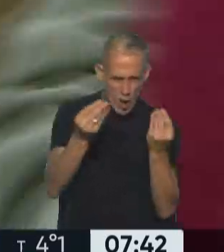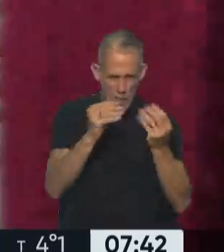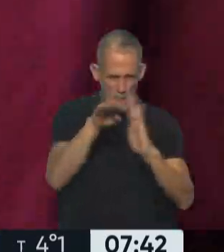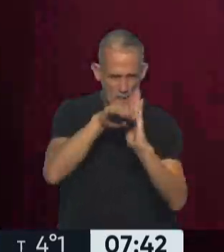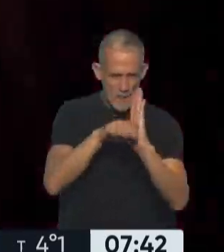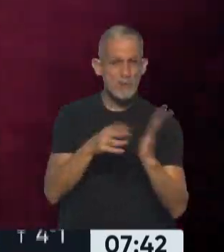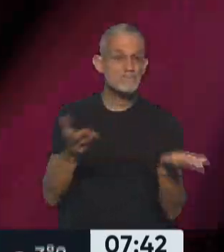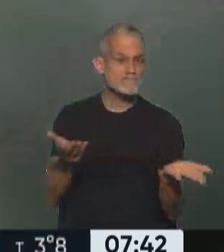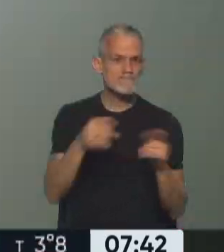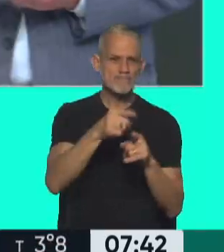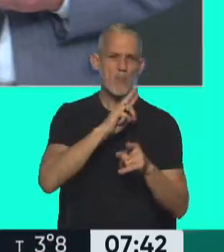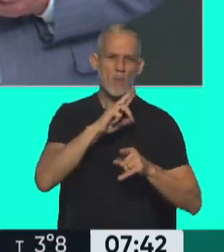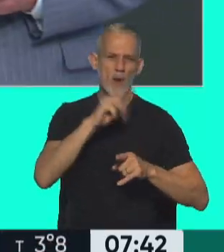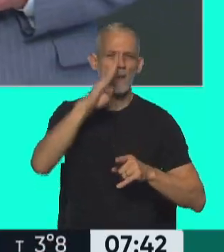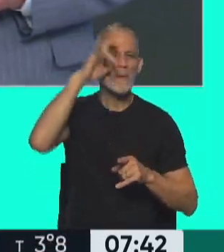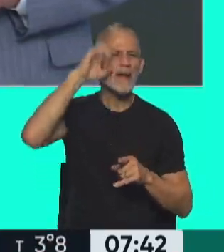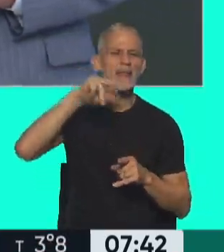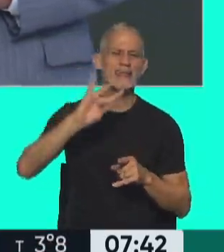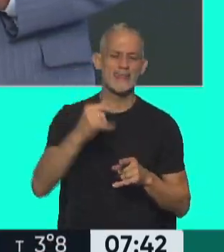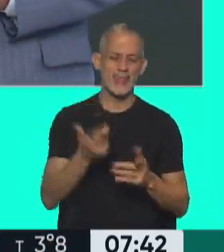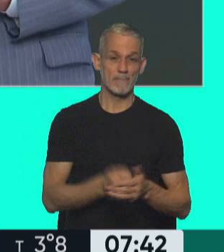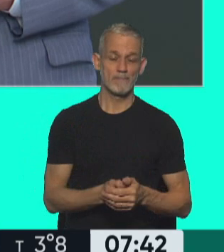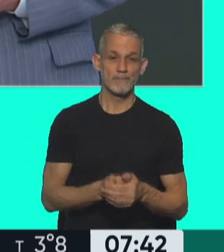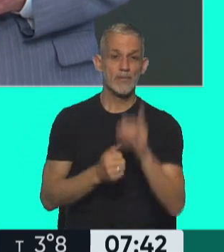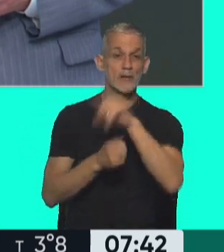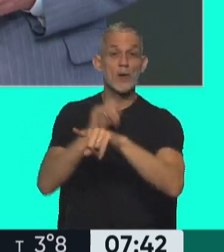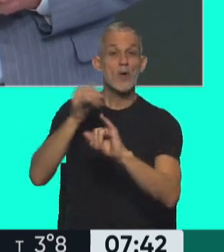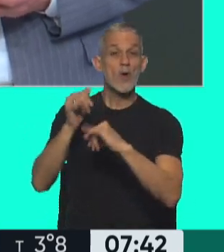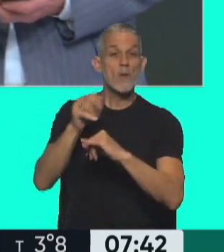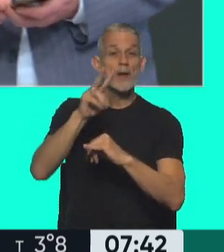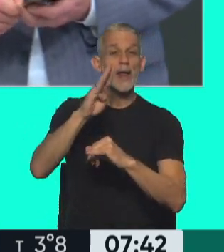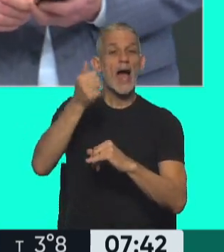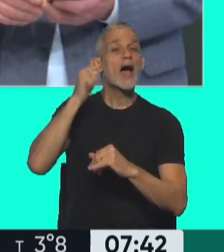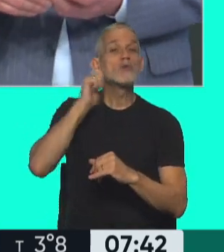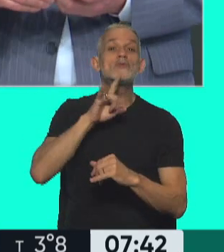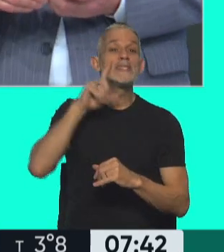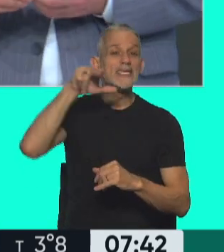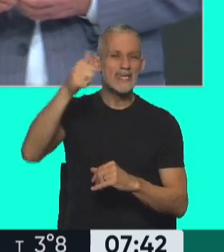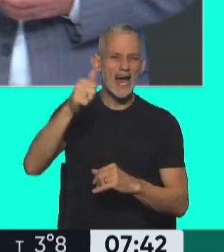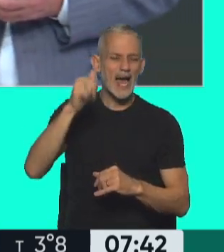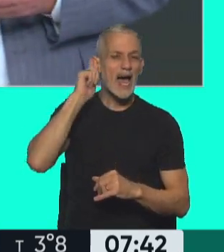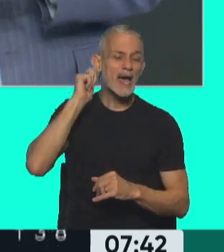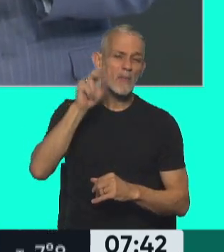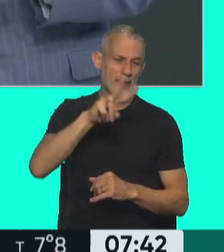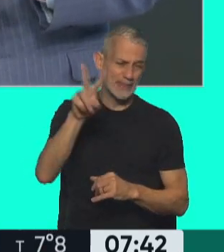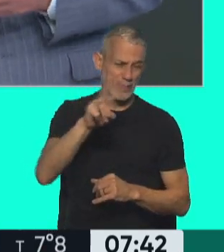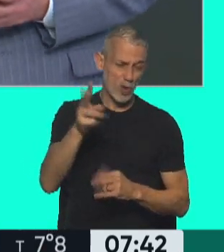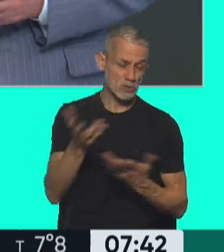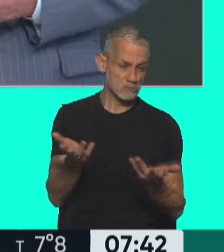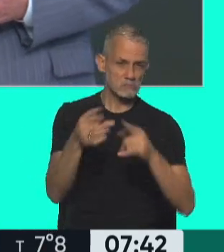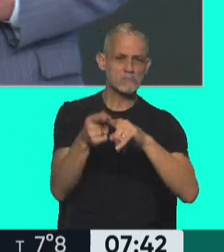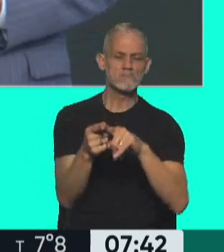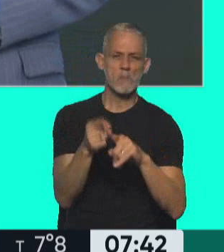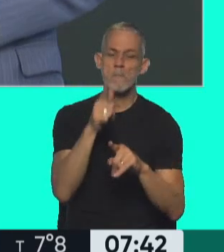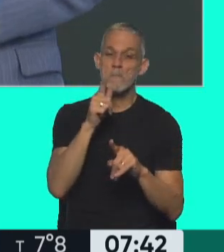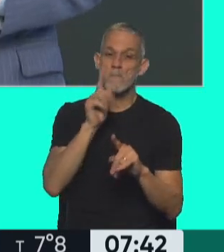Sí, llevaba adelante la planificación. ¿Qué se sabe de Agustina Díaz? Agustina Díaz es una joven de 22 años que aparece